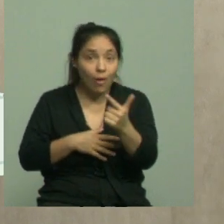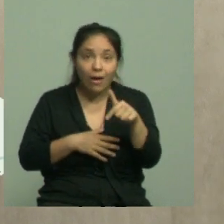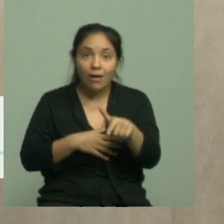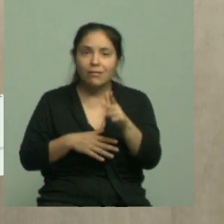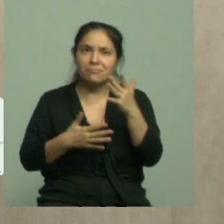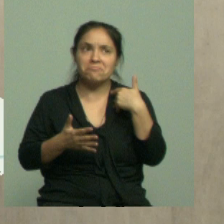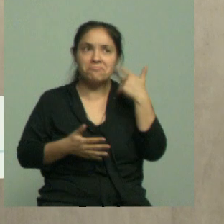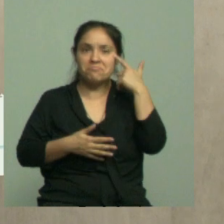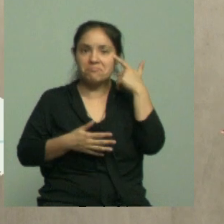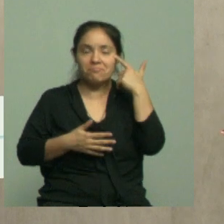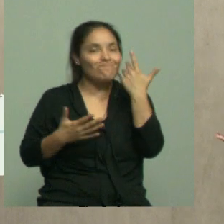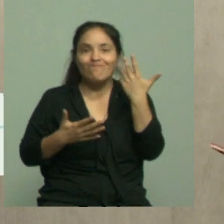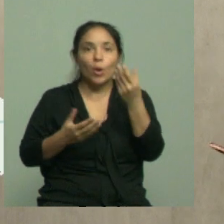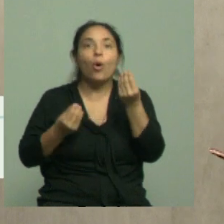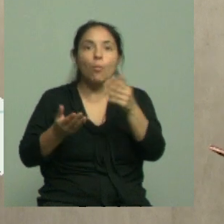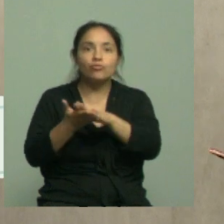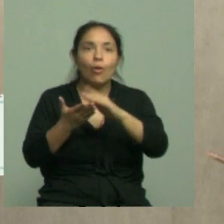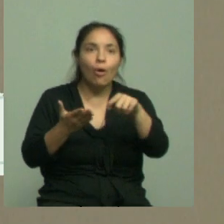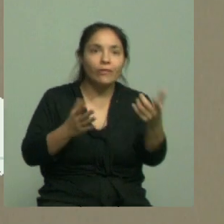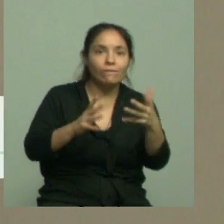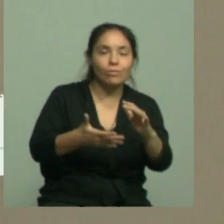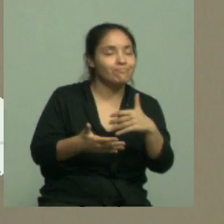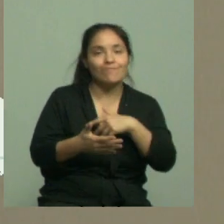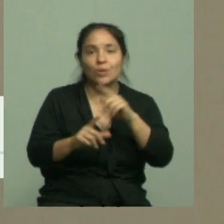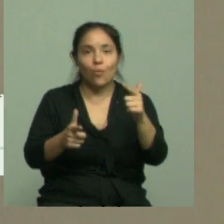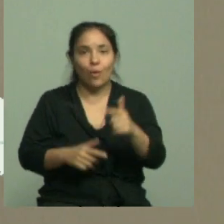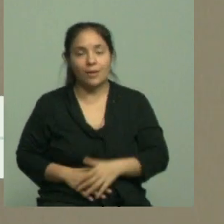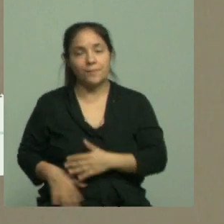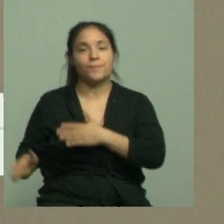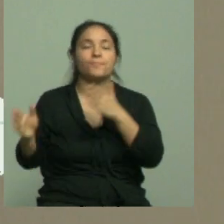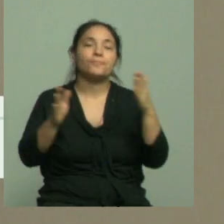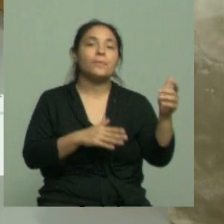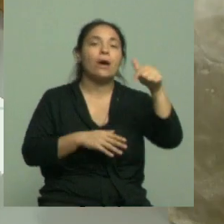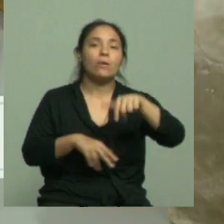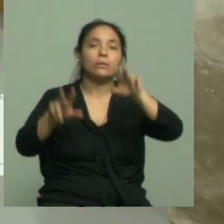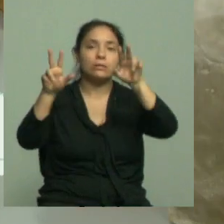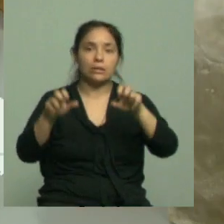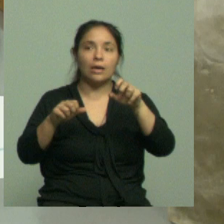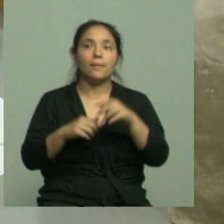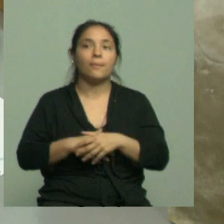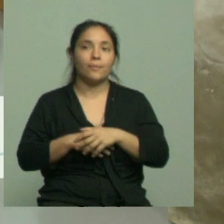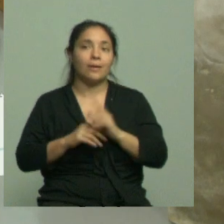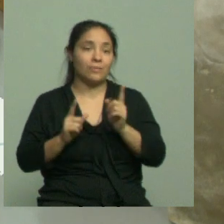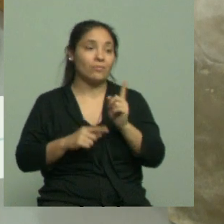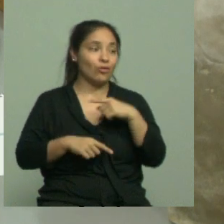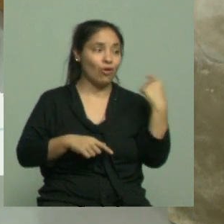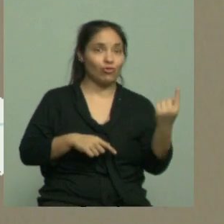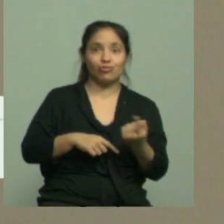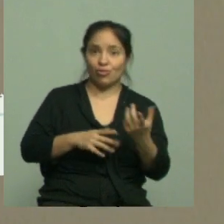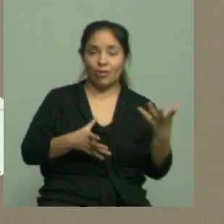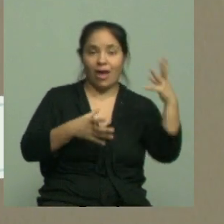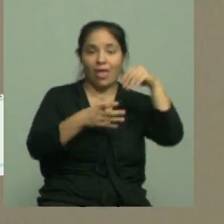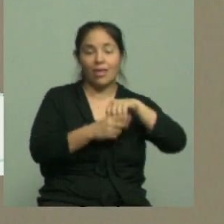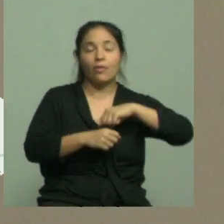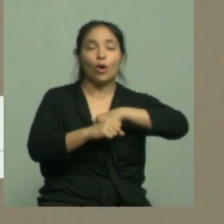veo un norte. Bueno, ahora nos vamos a otro tema que nos involucra a nosotros porque somos parte del Mercosur y se viene hablando de esta